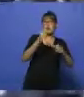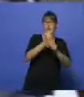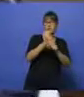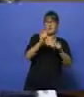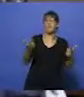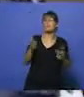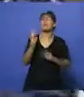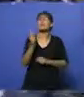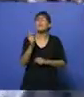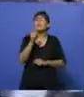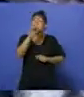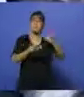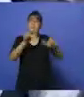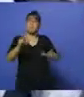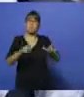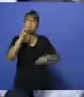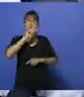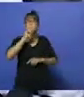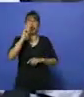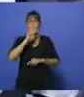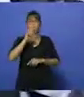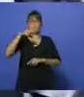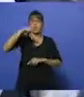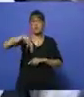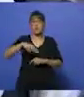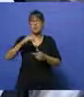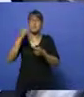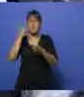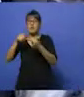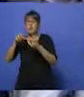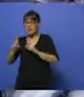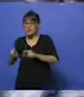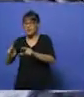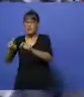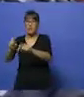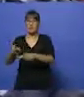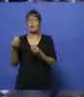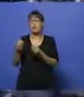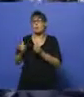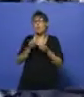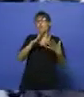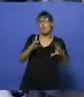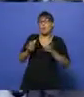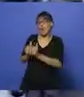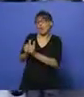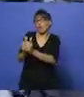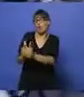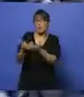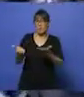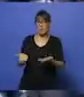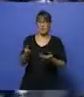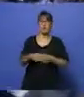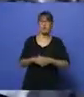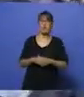mujeres. Panadería y huerta, así que de esa forma vamos acompañando y